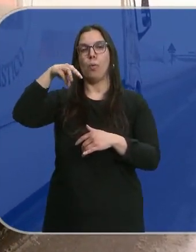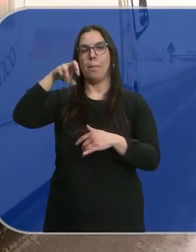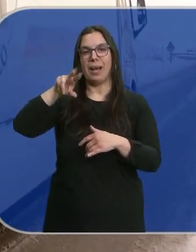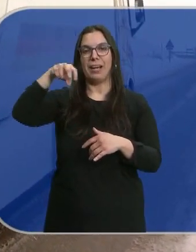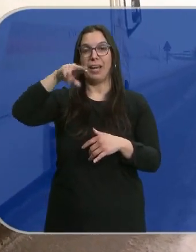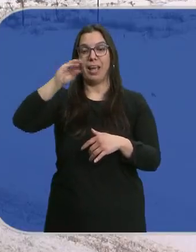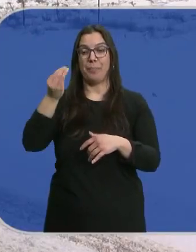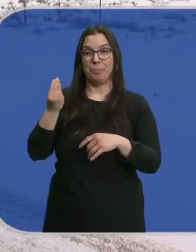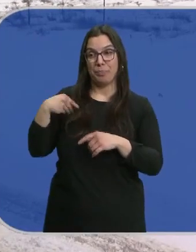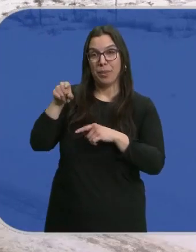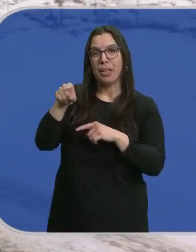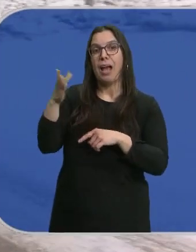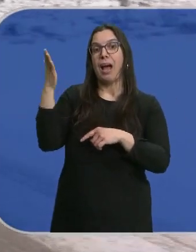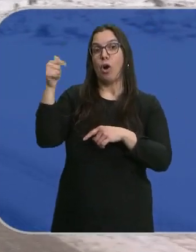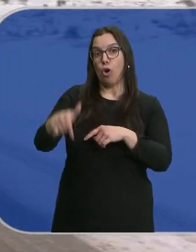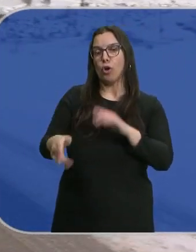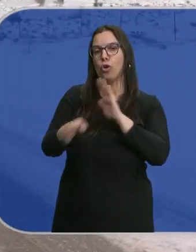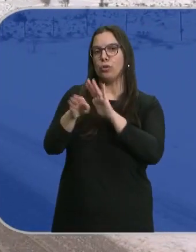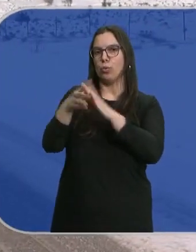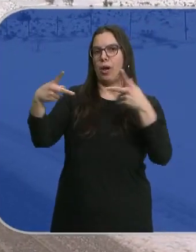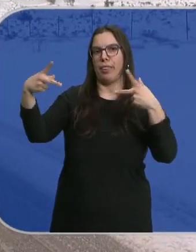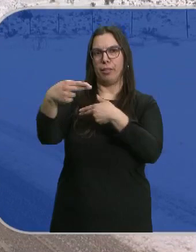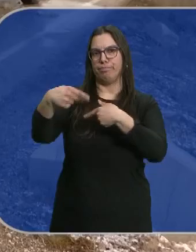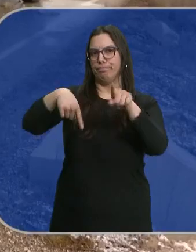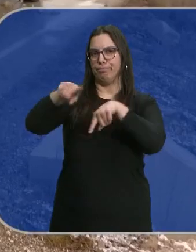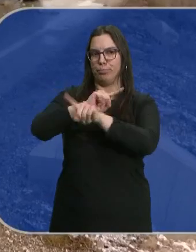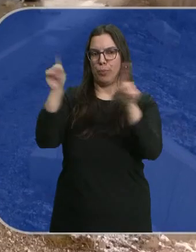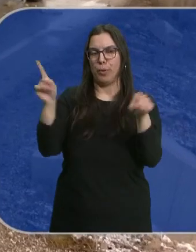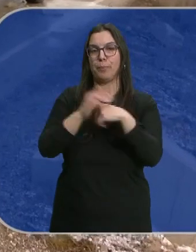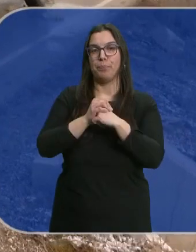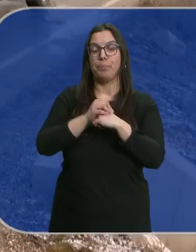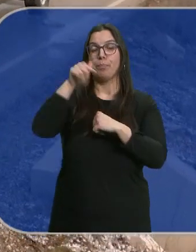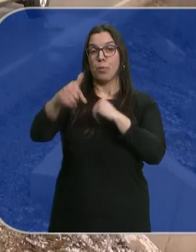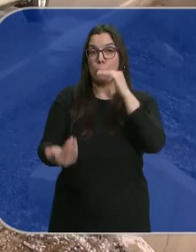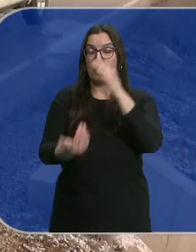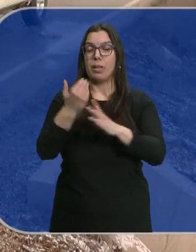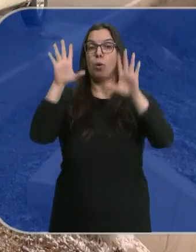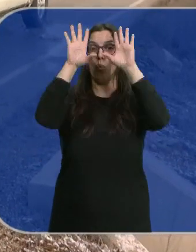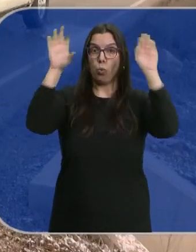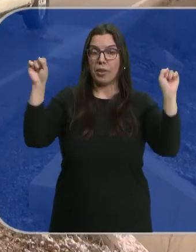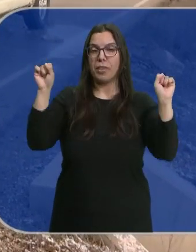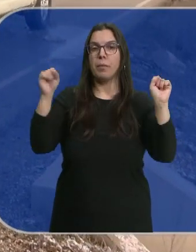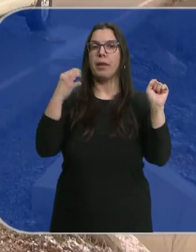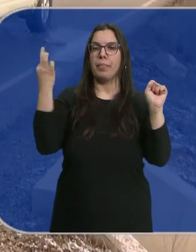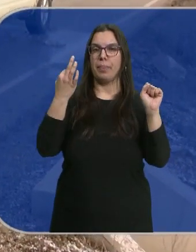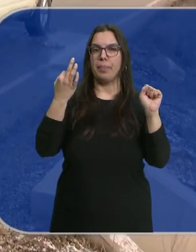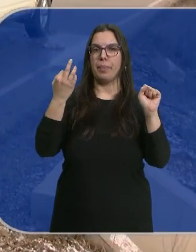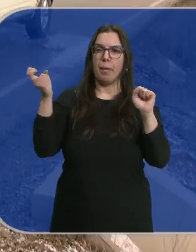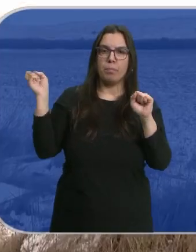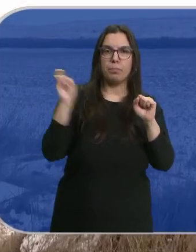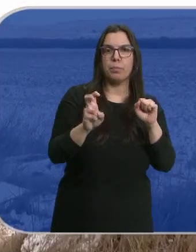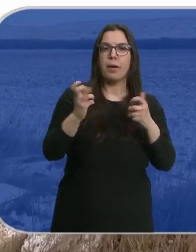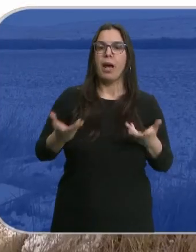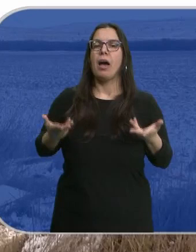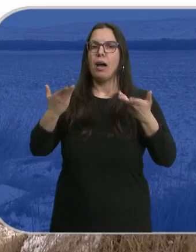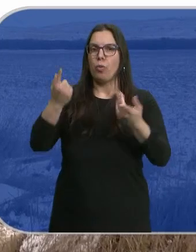Oncala. El único punto que en la jornada de hoy ha continuado cortado al tráfico. De hecho, esta mañana la Guardia Civil ha tenido que intervenir para